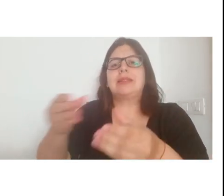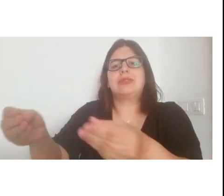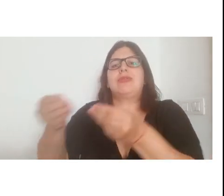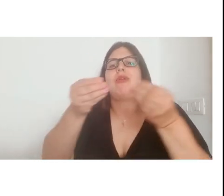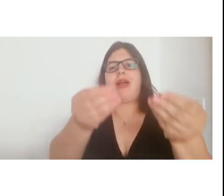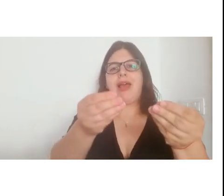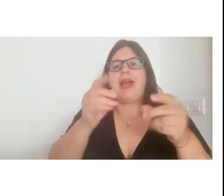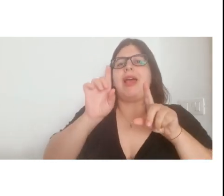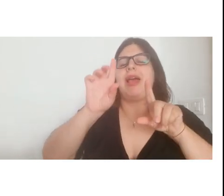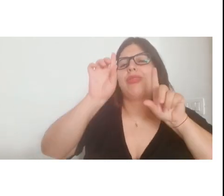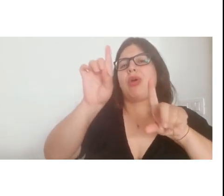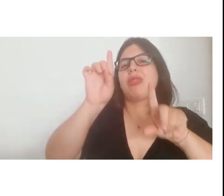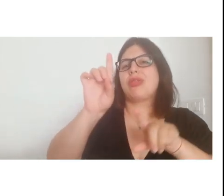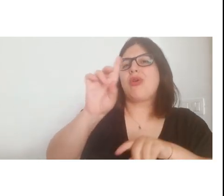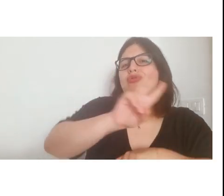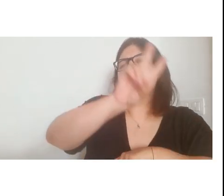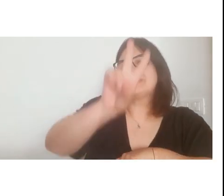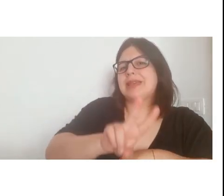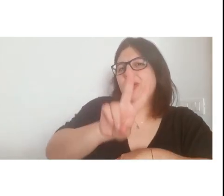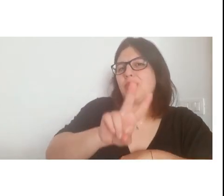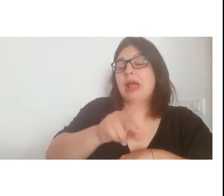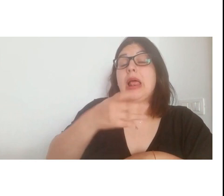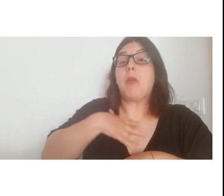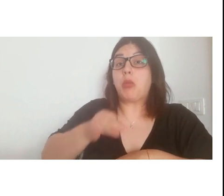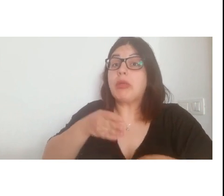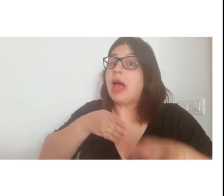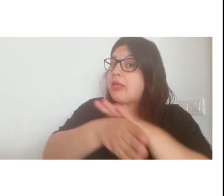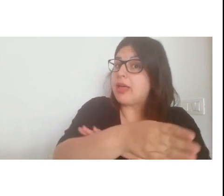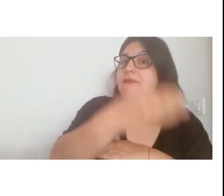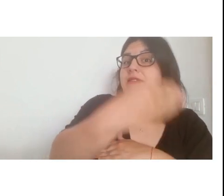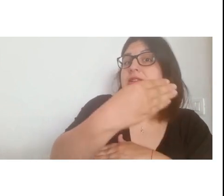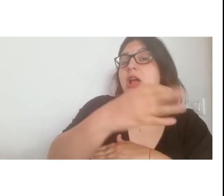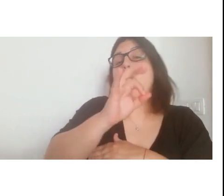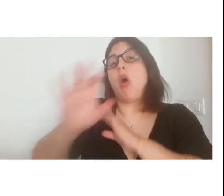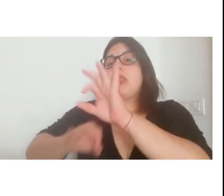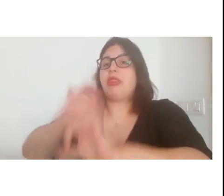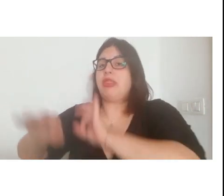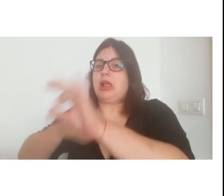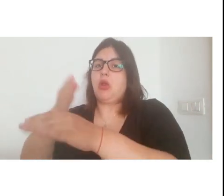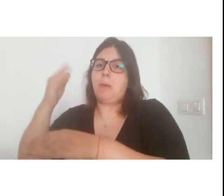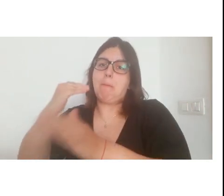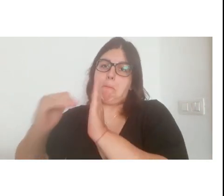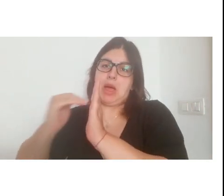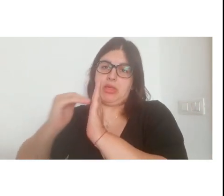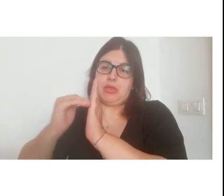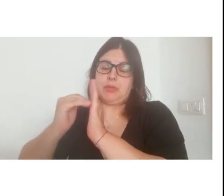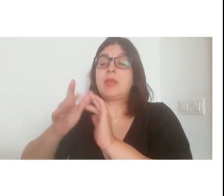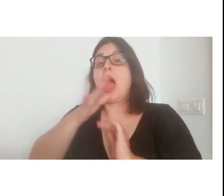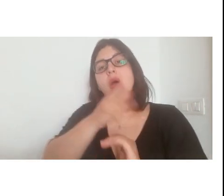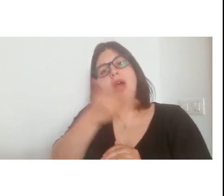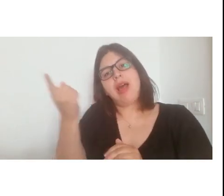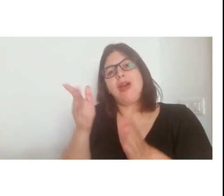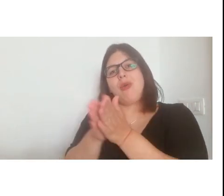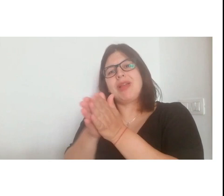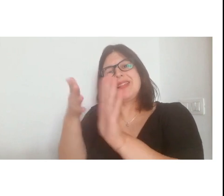en educación secundaria co que podedes acceder ao bacharelato e un ciclo medio. Ahora miña compañeira vai